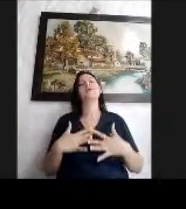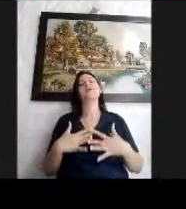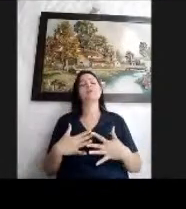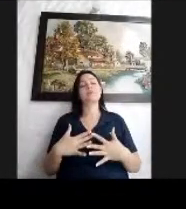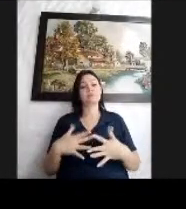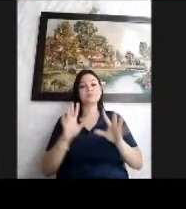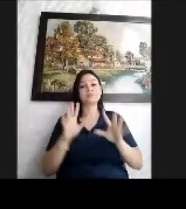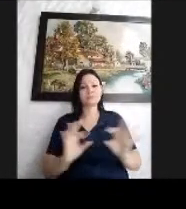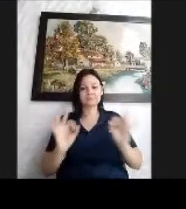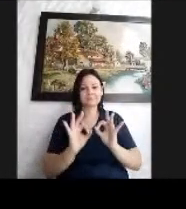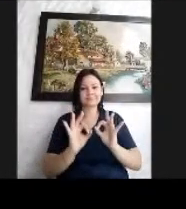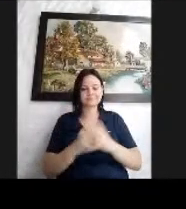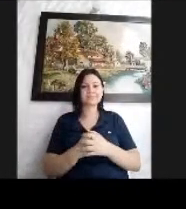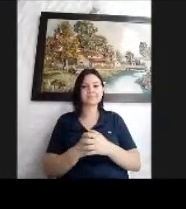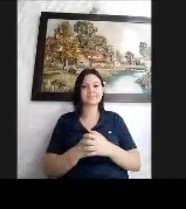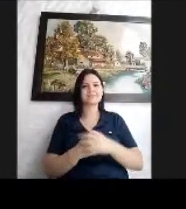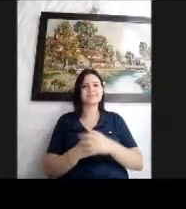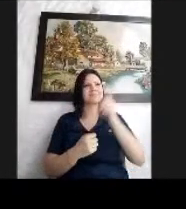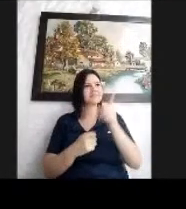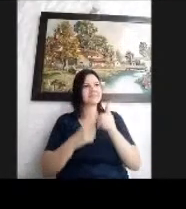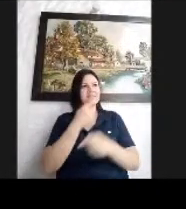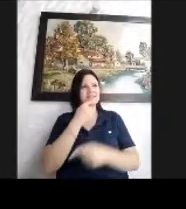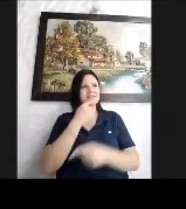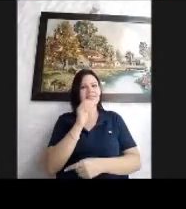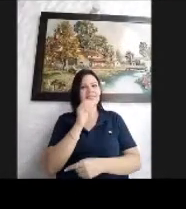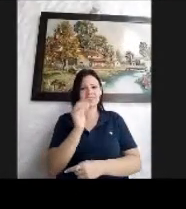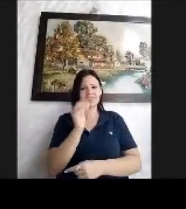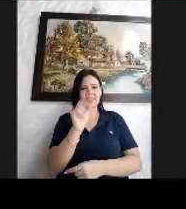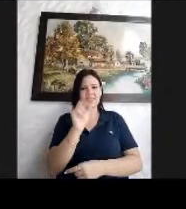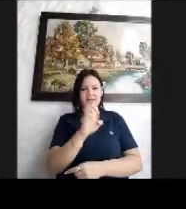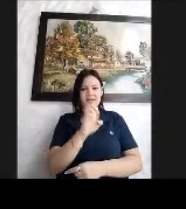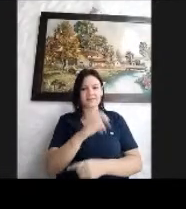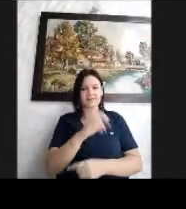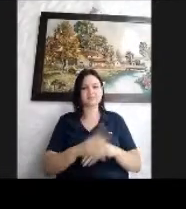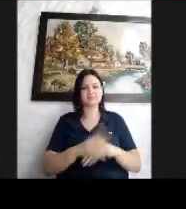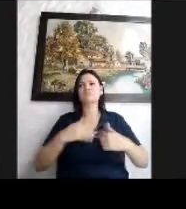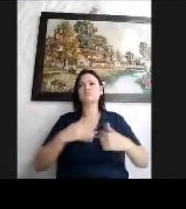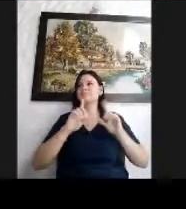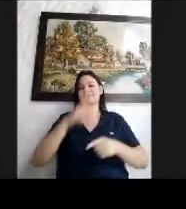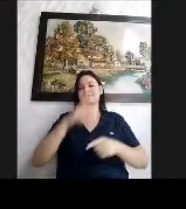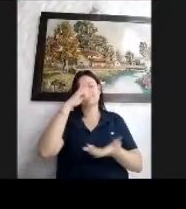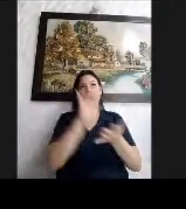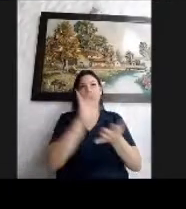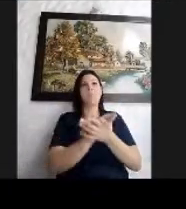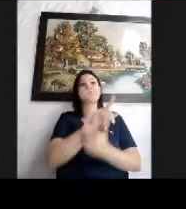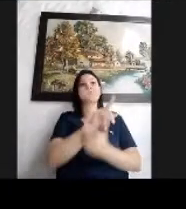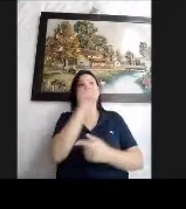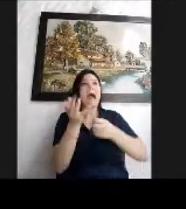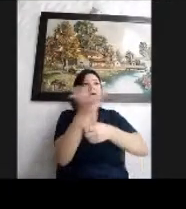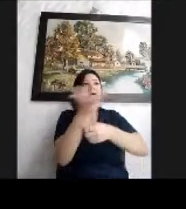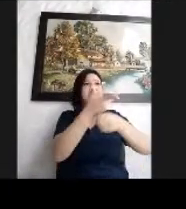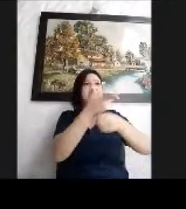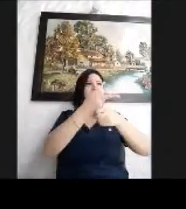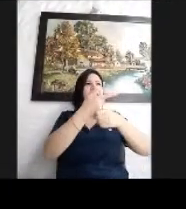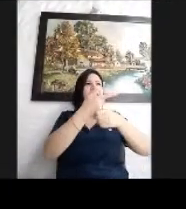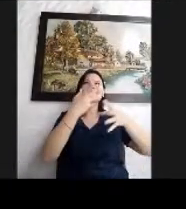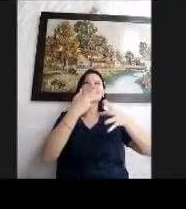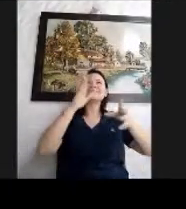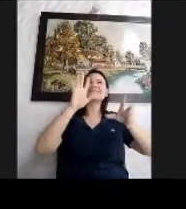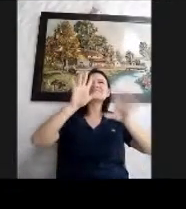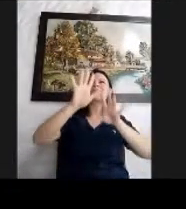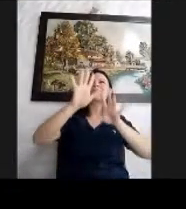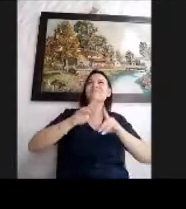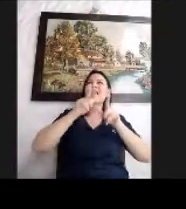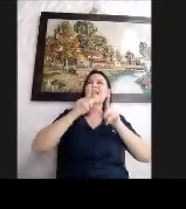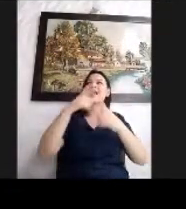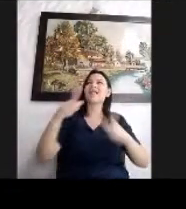al principio, yo también creo que las artes son un lenguaje universal y de tal manera las artes